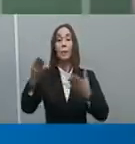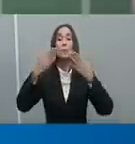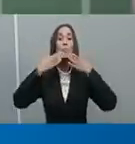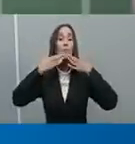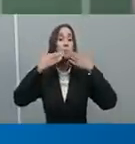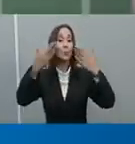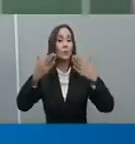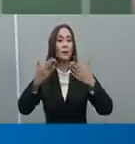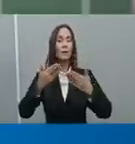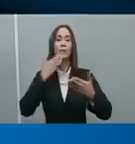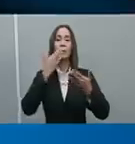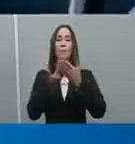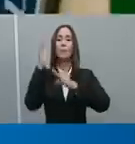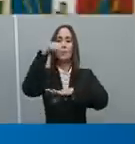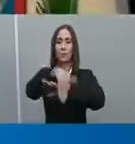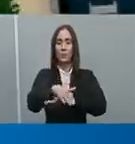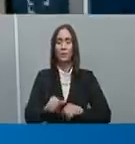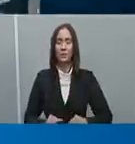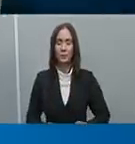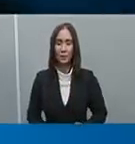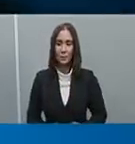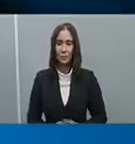gracias. Buenas noches.